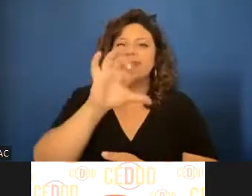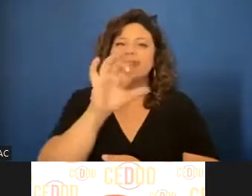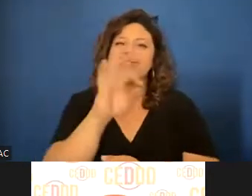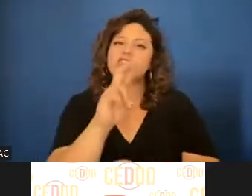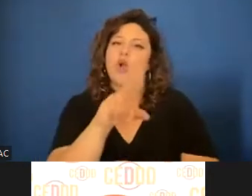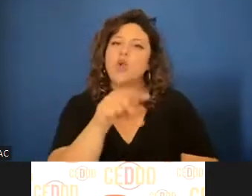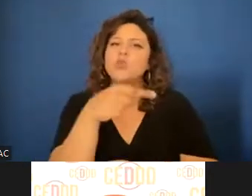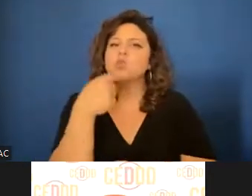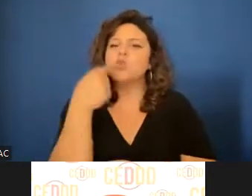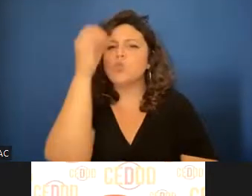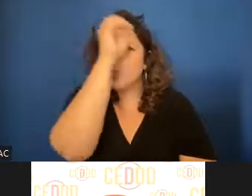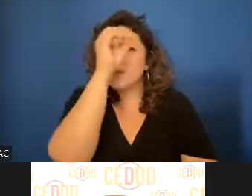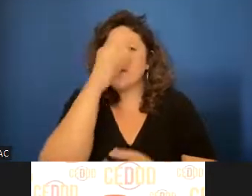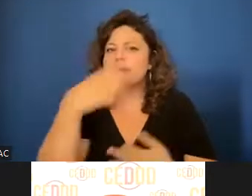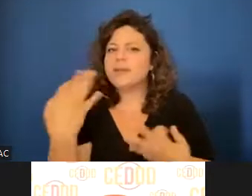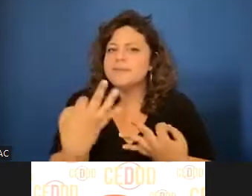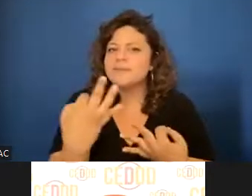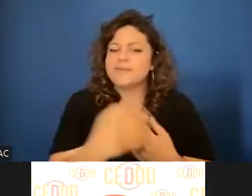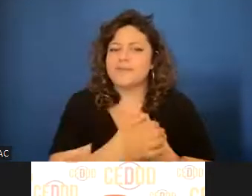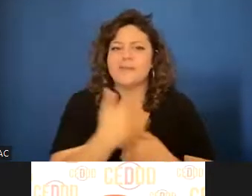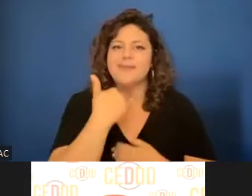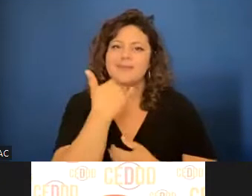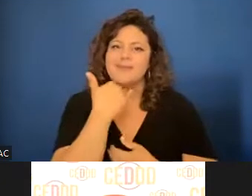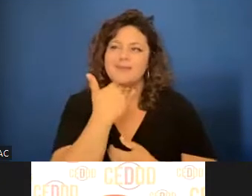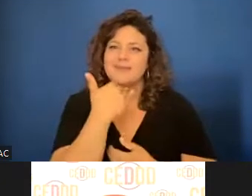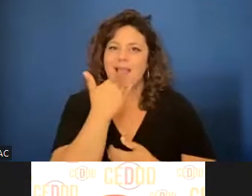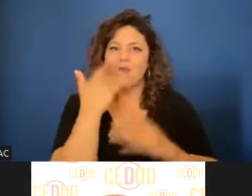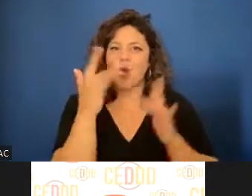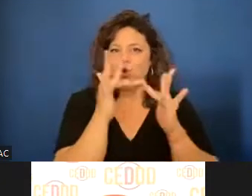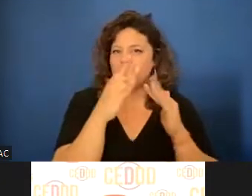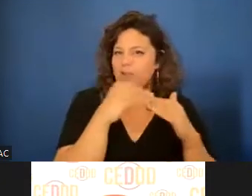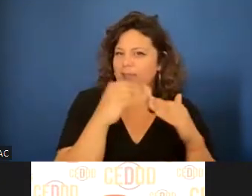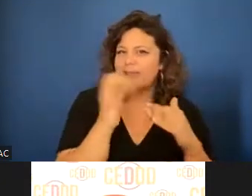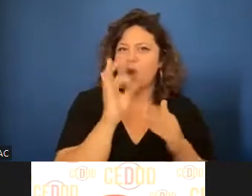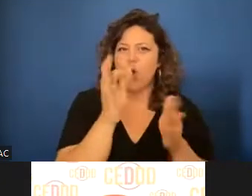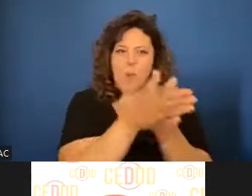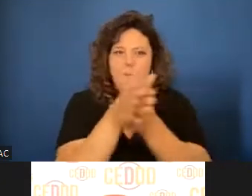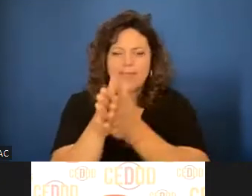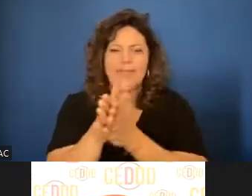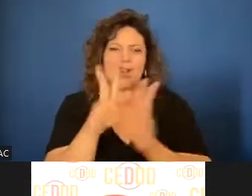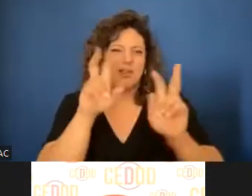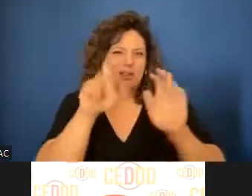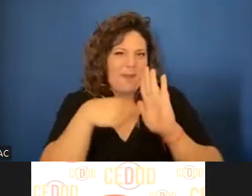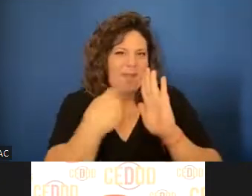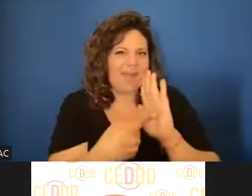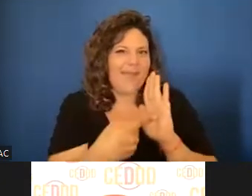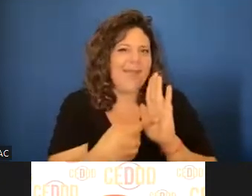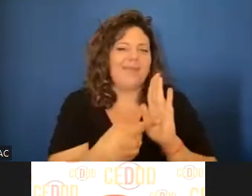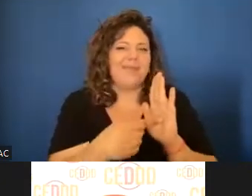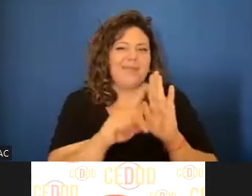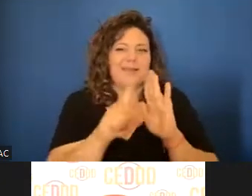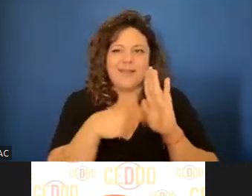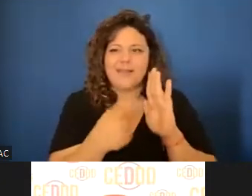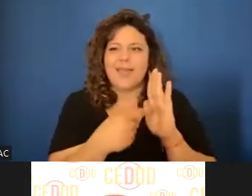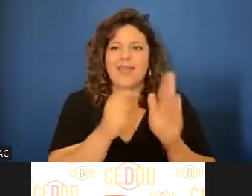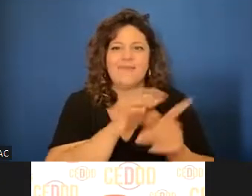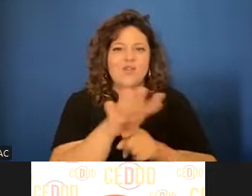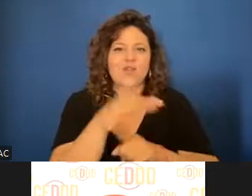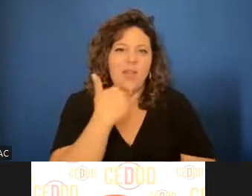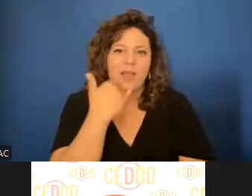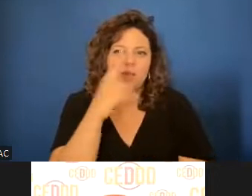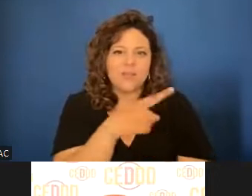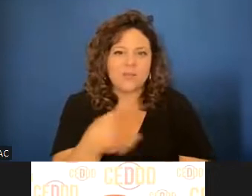sea una persona con discapacidad, no me deben de negar el hacerme un seguro privado cuando se lo están haciendo a cualquier otra persona sin tener en cuenta